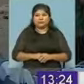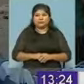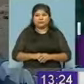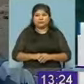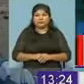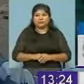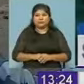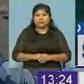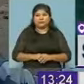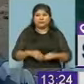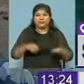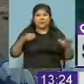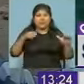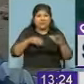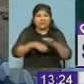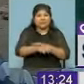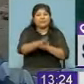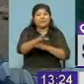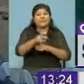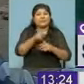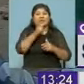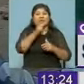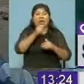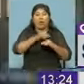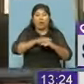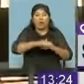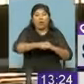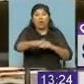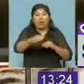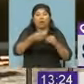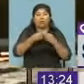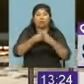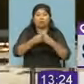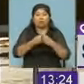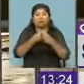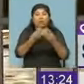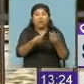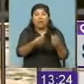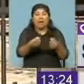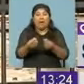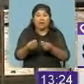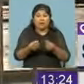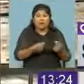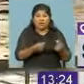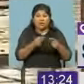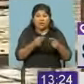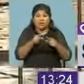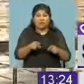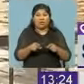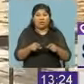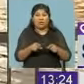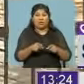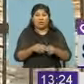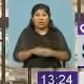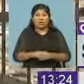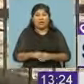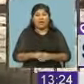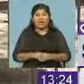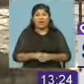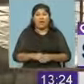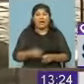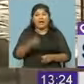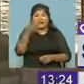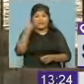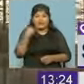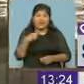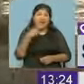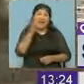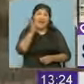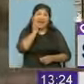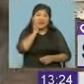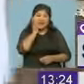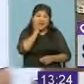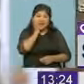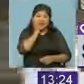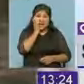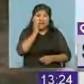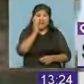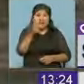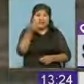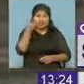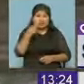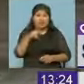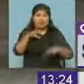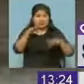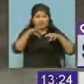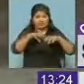ha ingresado mucha agua con barro durante el transcurso incluso ayer de la tarde hemos sentido fuertes olores a